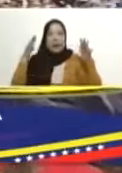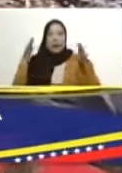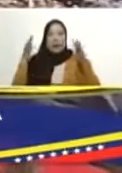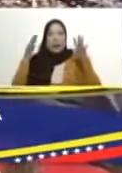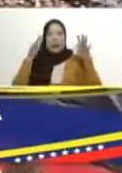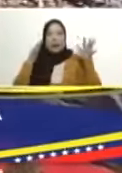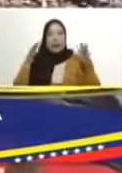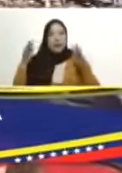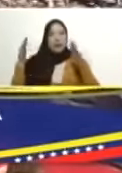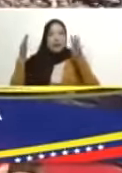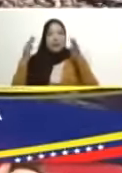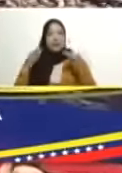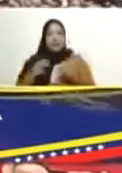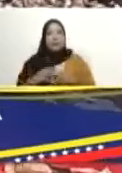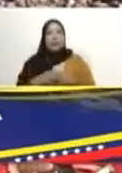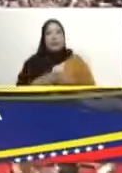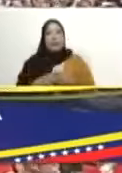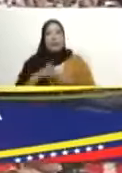Precisamente,